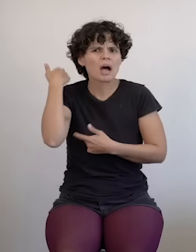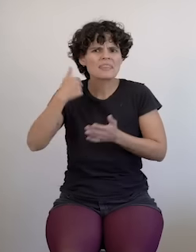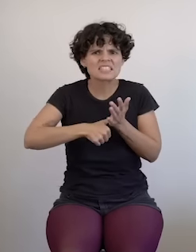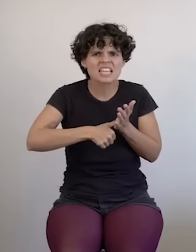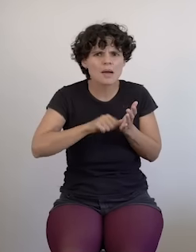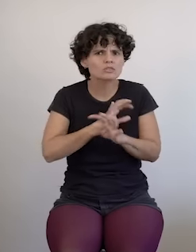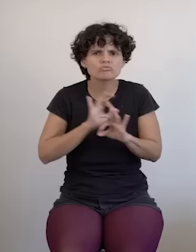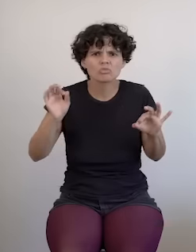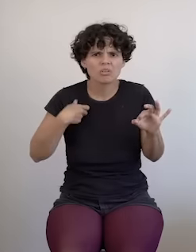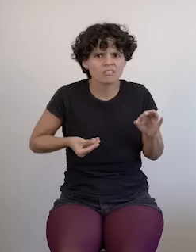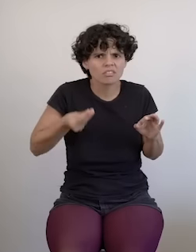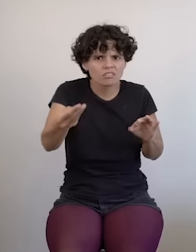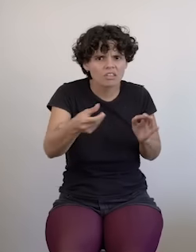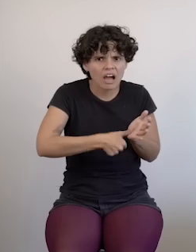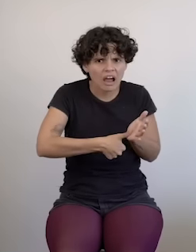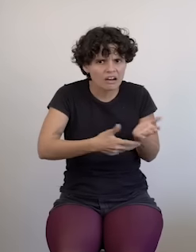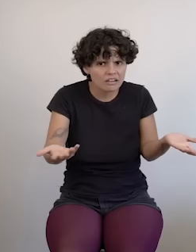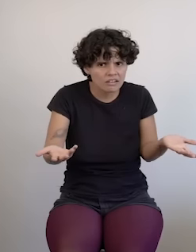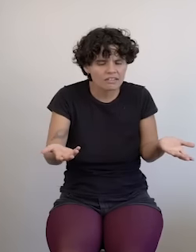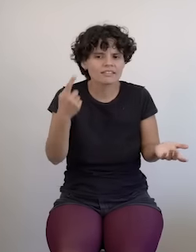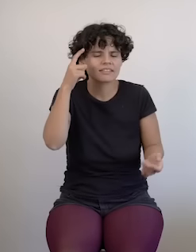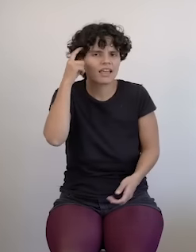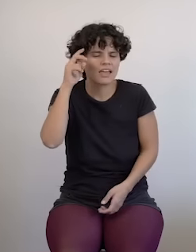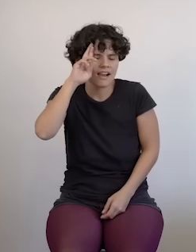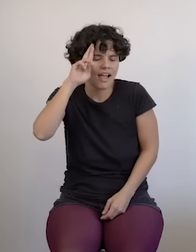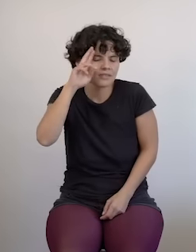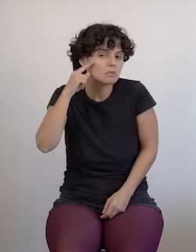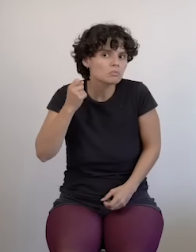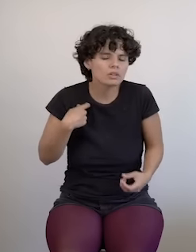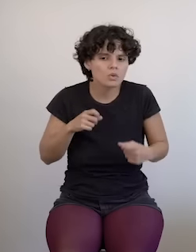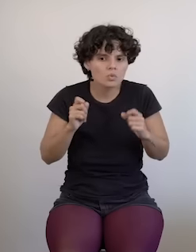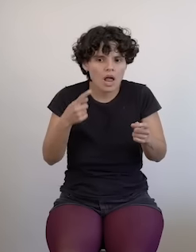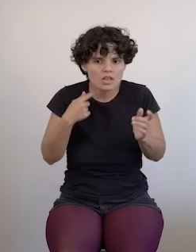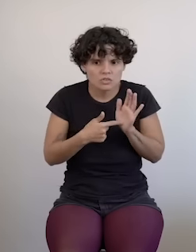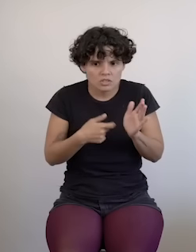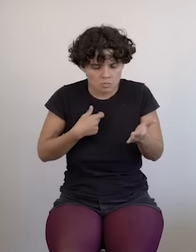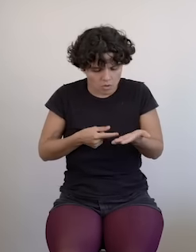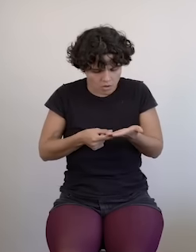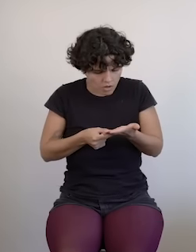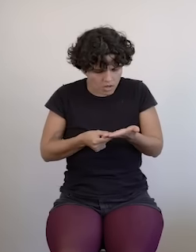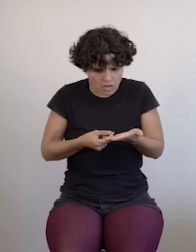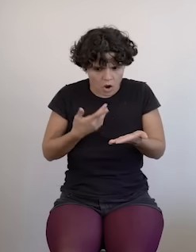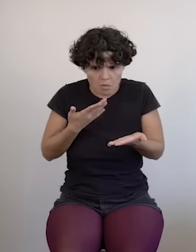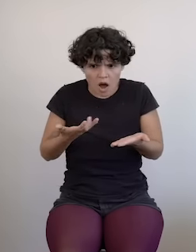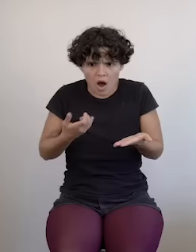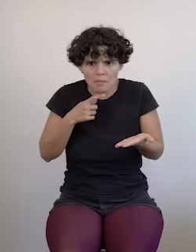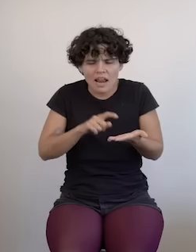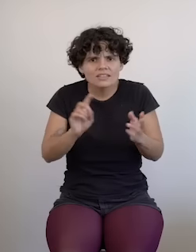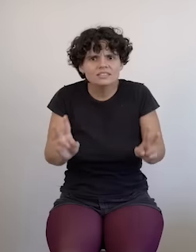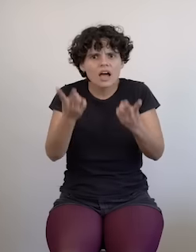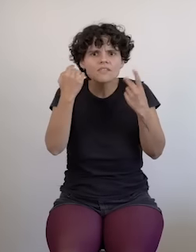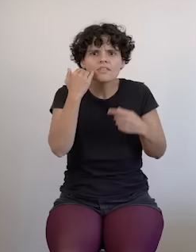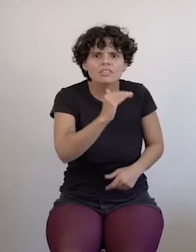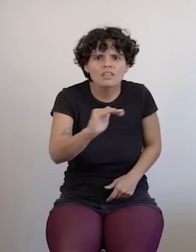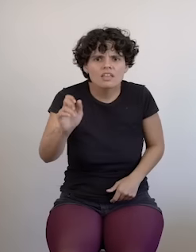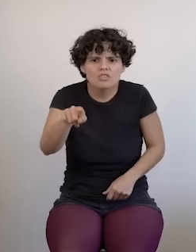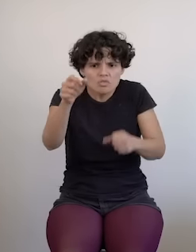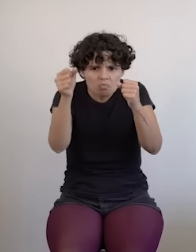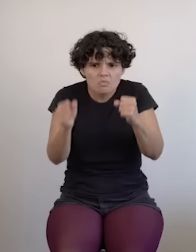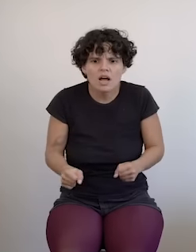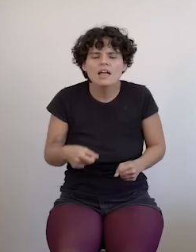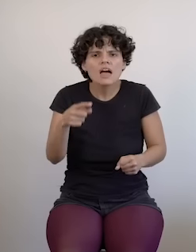pegado en un carnet en el Senado, hermano, cuando yo estuve ahí, ¿cachai? Y lo veo así. Y digo, conche tu madre, ¿cómo hago para que estos niños